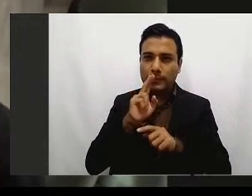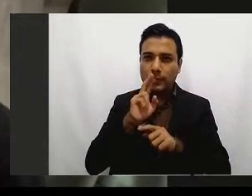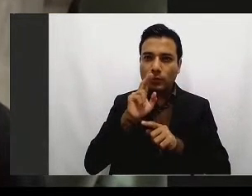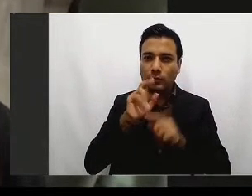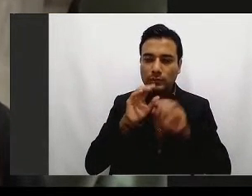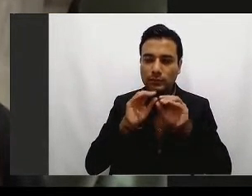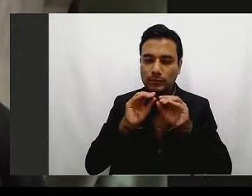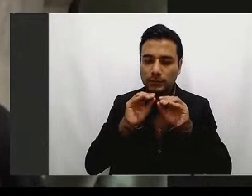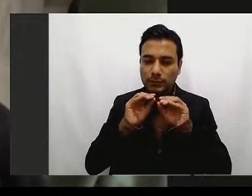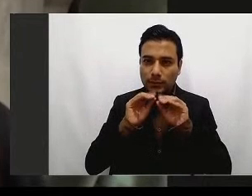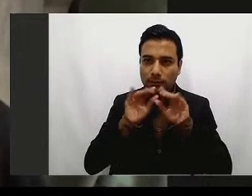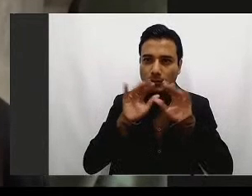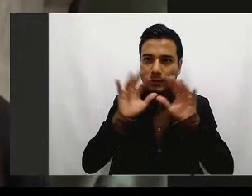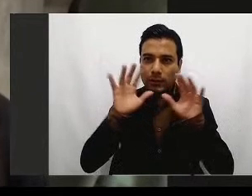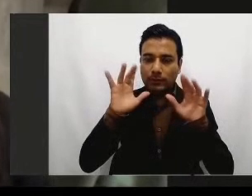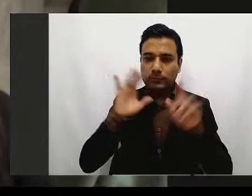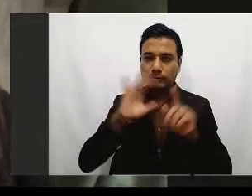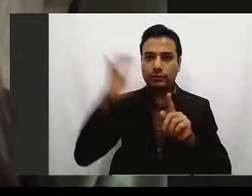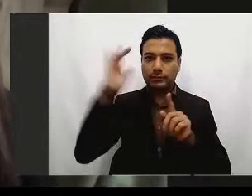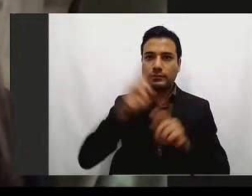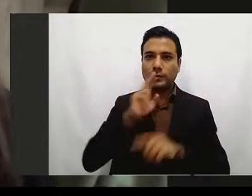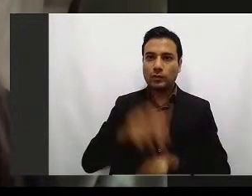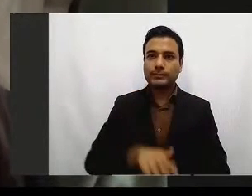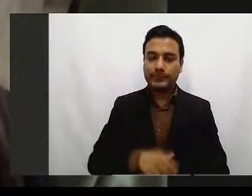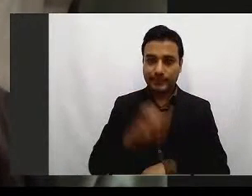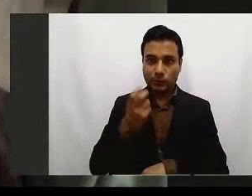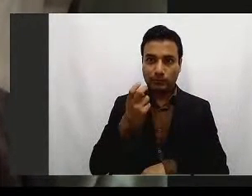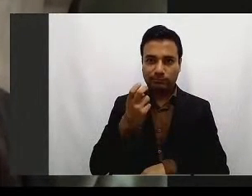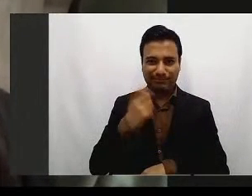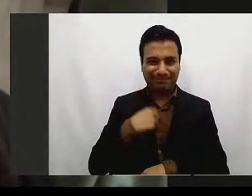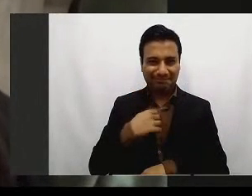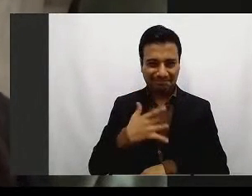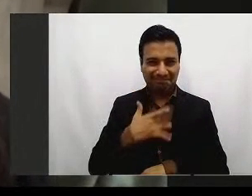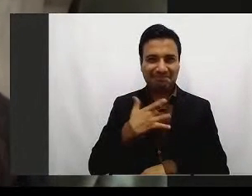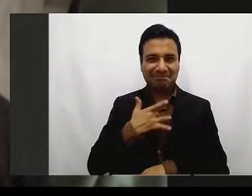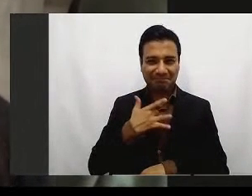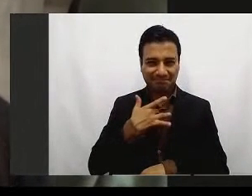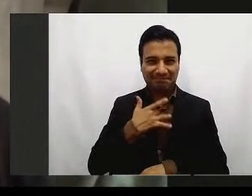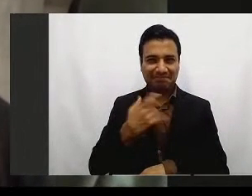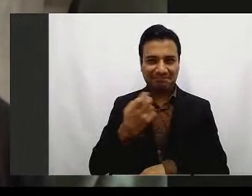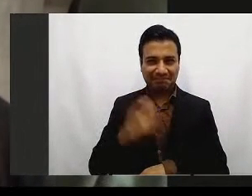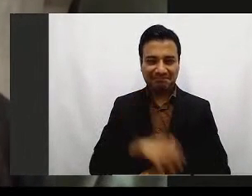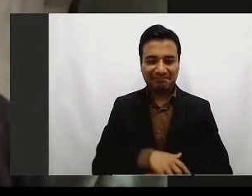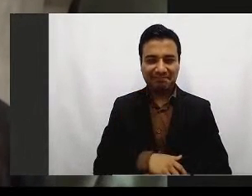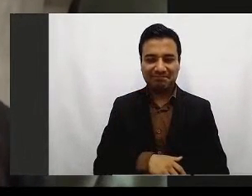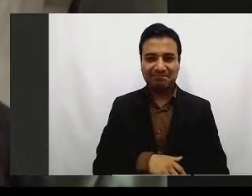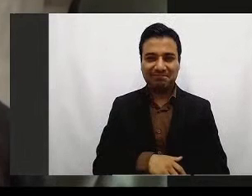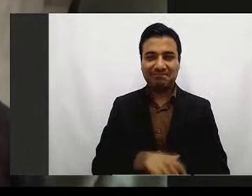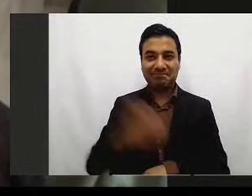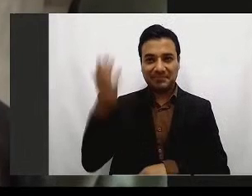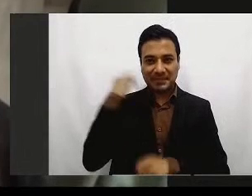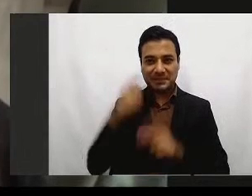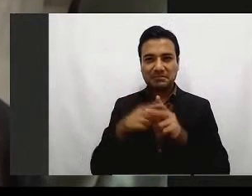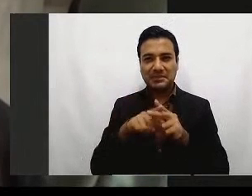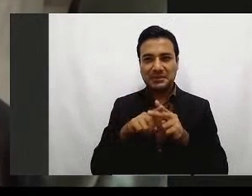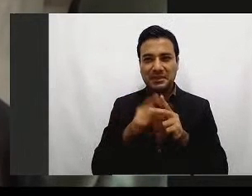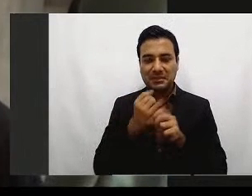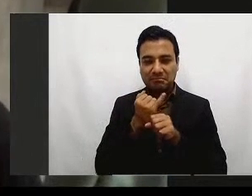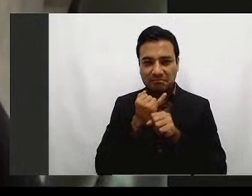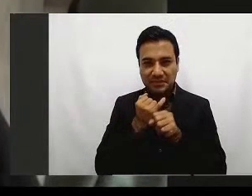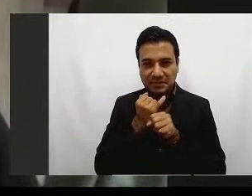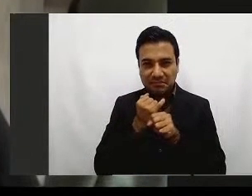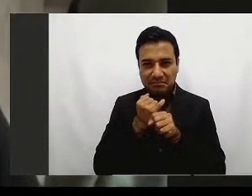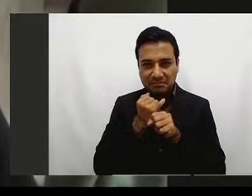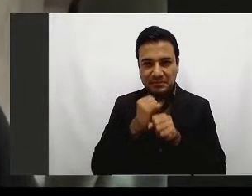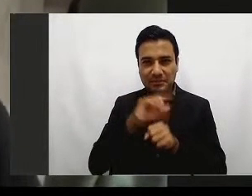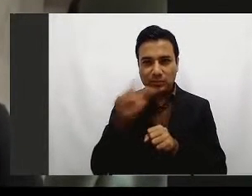el proceso en realidad y cómo se sintió a partir de la investigación, la comprensión y